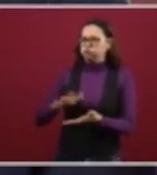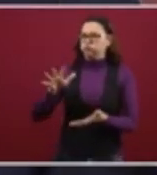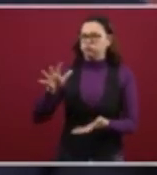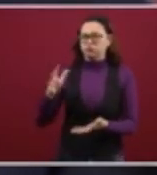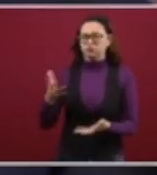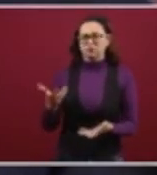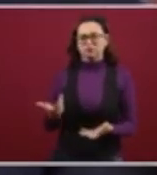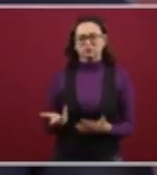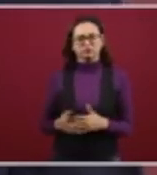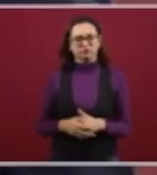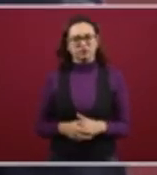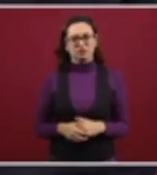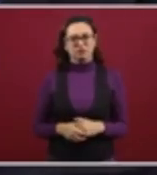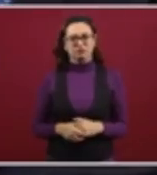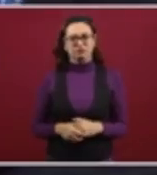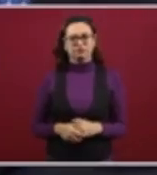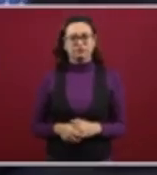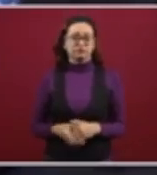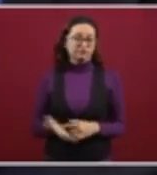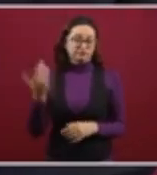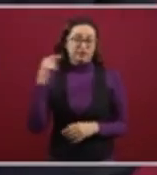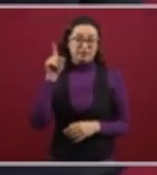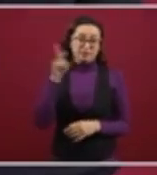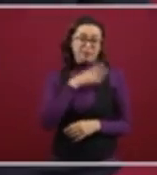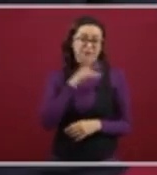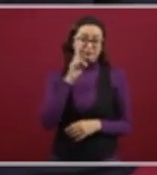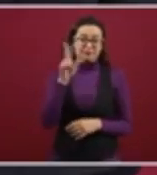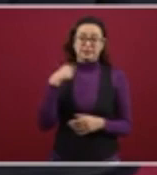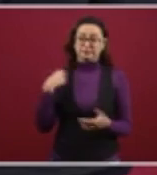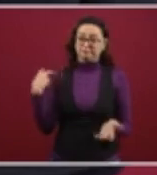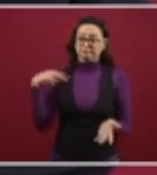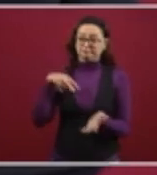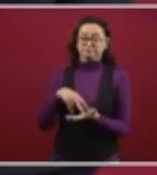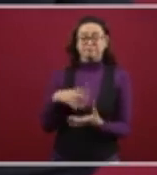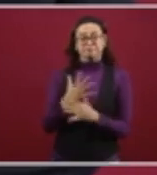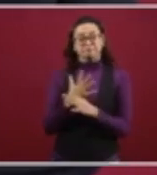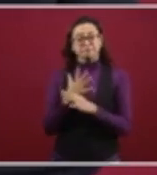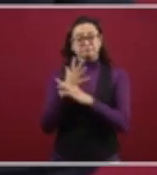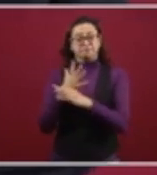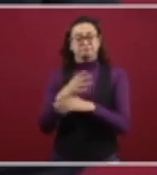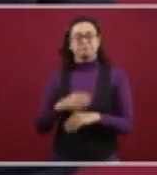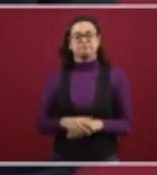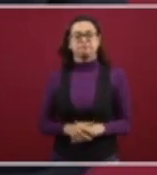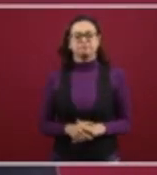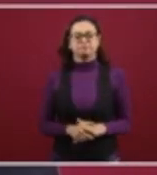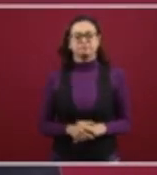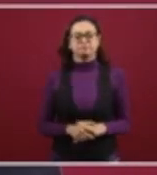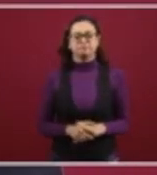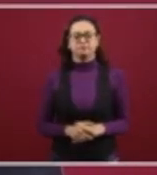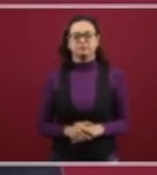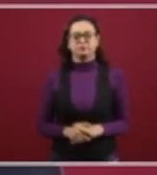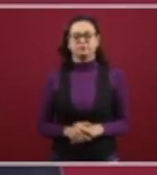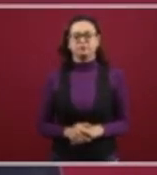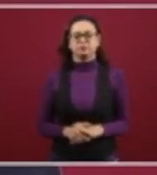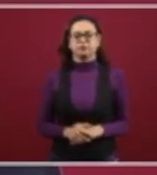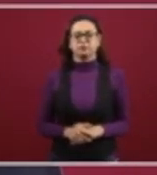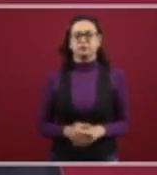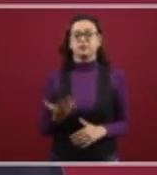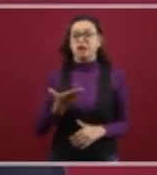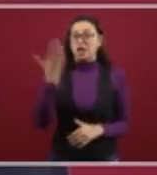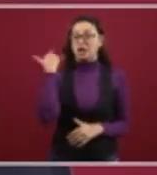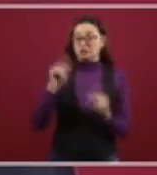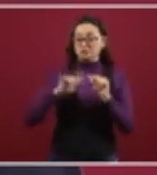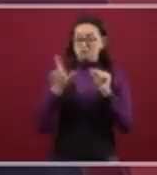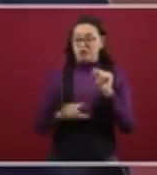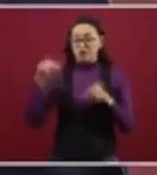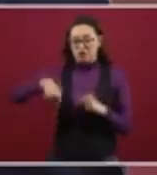En Buenavista hablé de que antes se producía la droga para